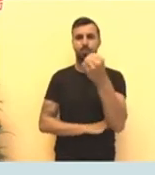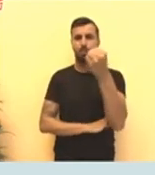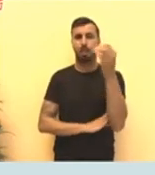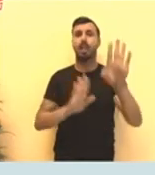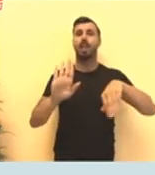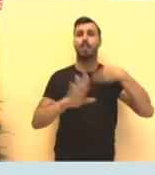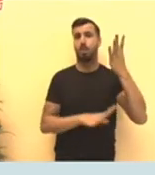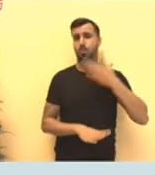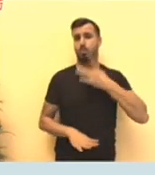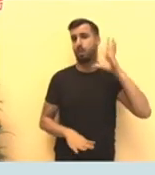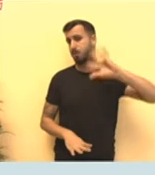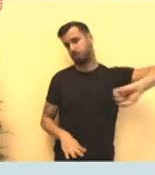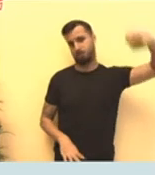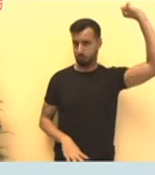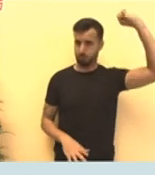suicidio.